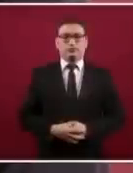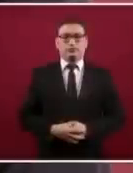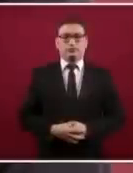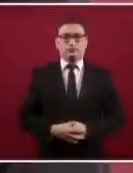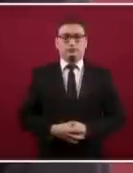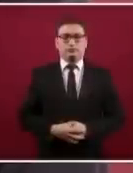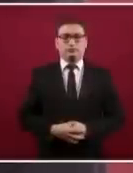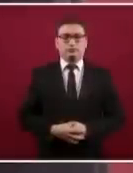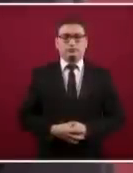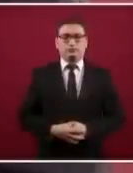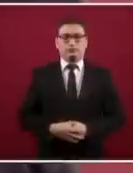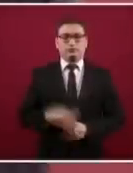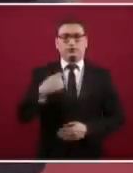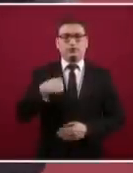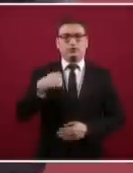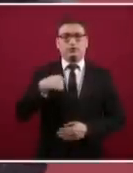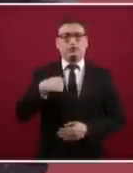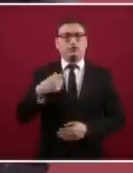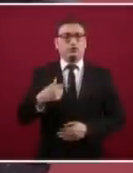me quedo a dormir